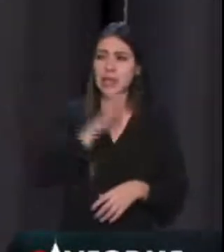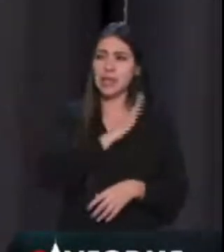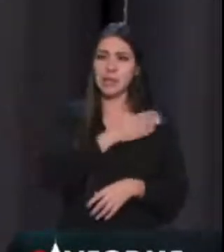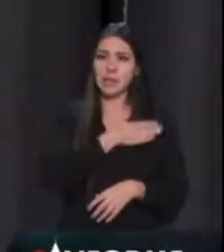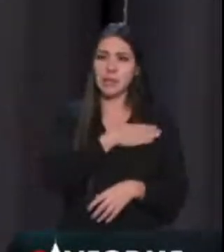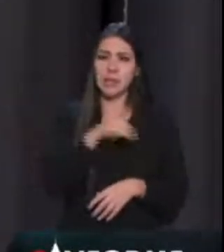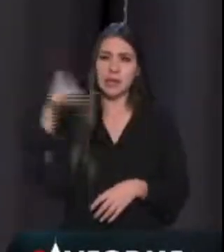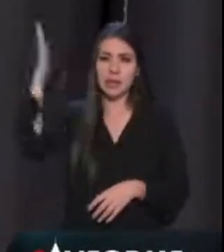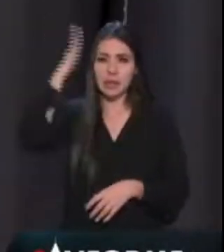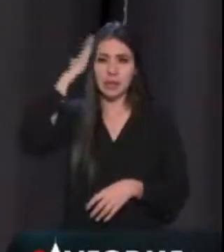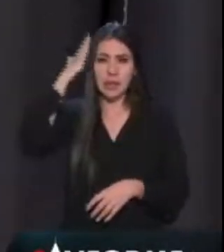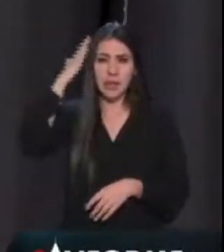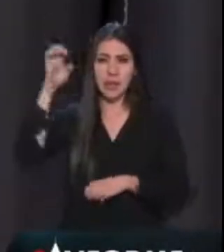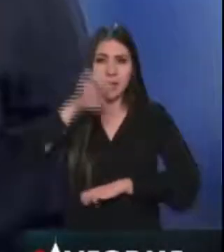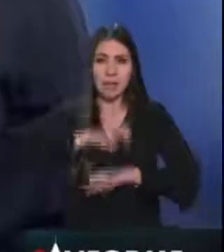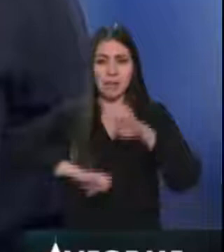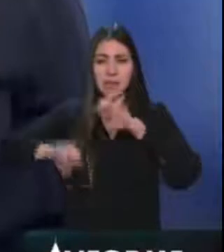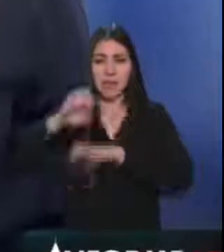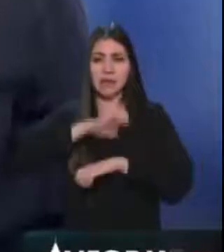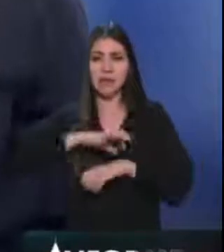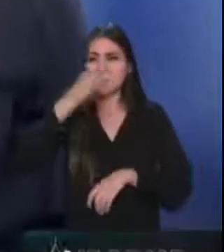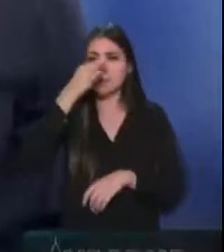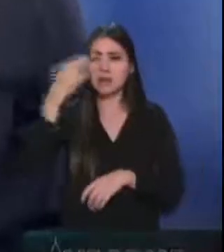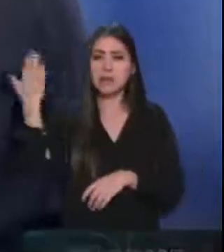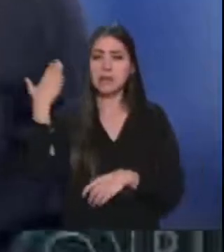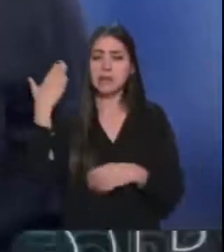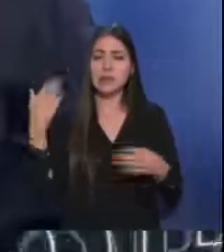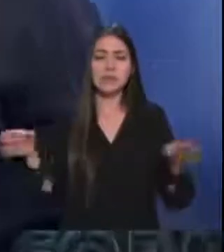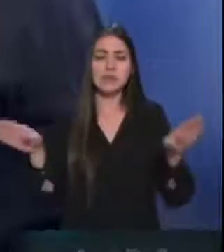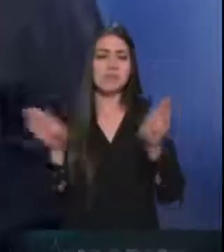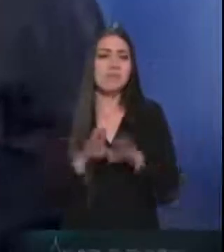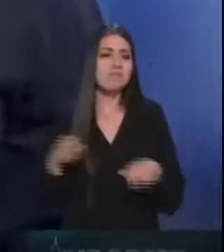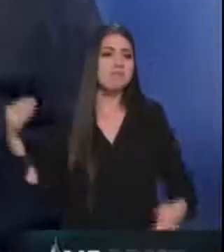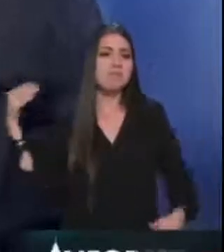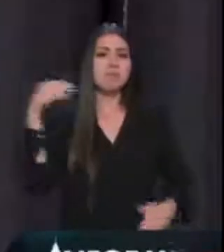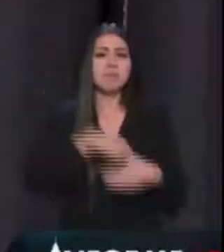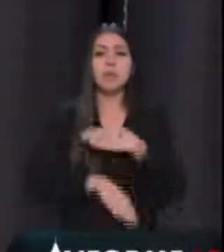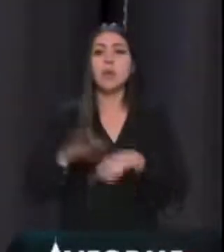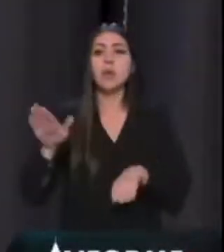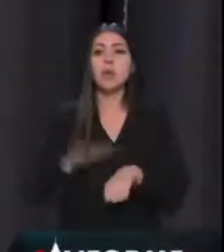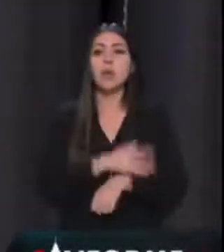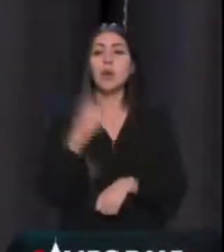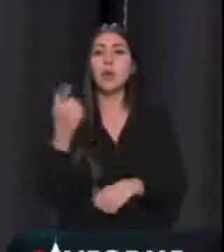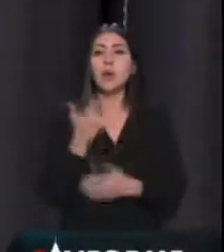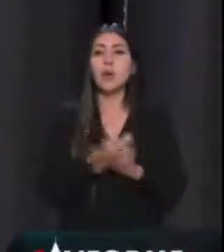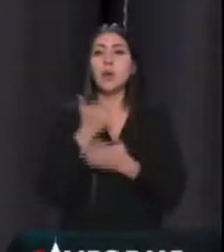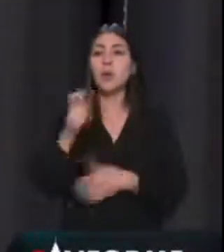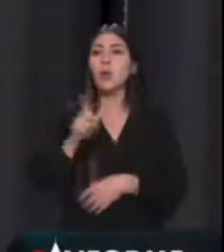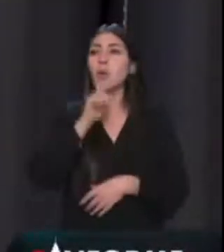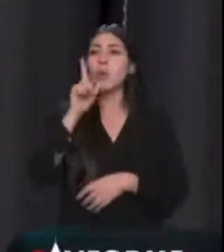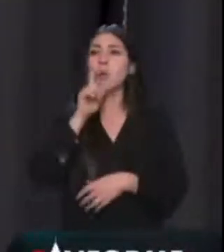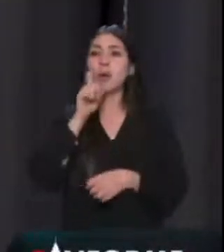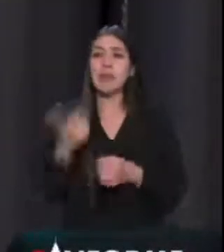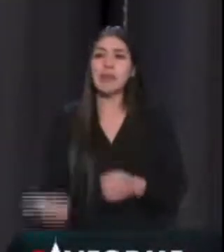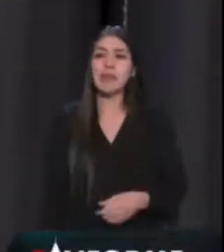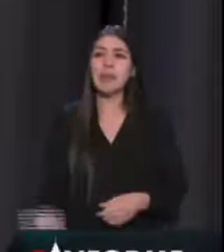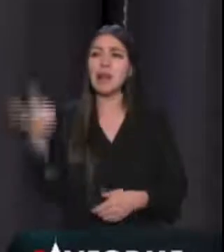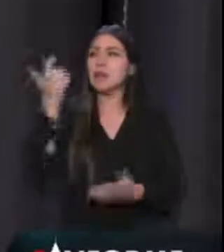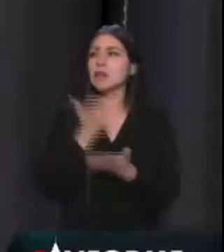de las principales siderúrgicas en el País Vasco, porque no puede pagar los altos costos de la energía